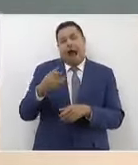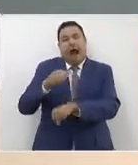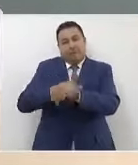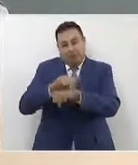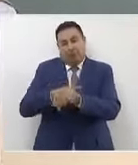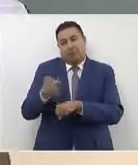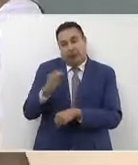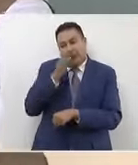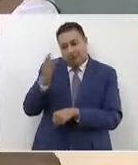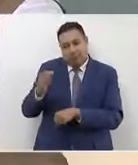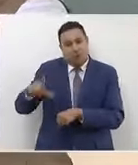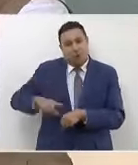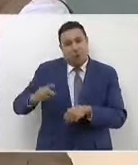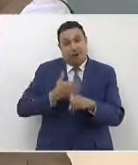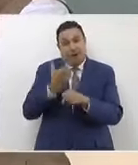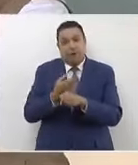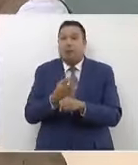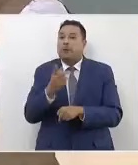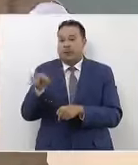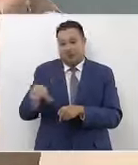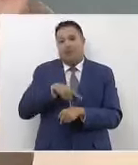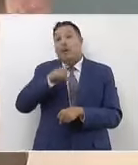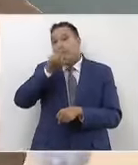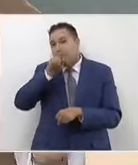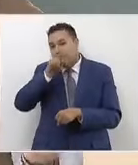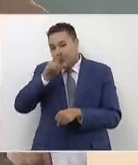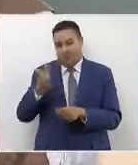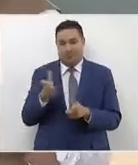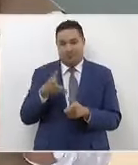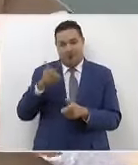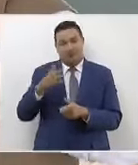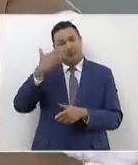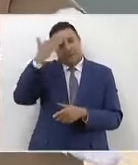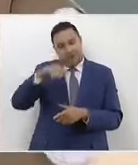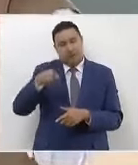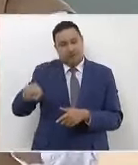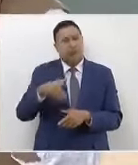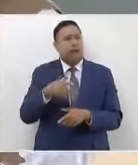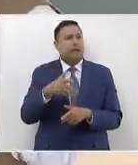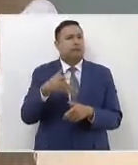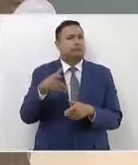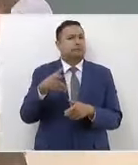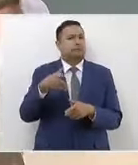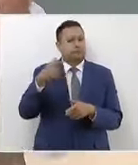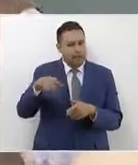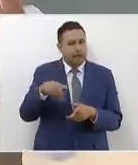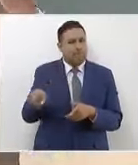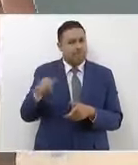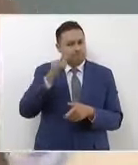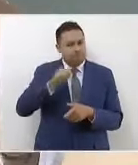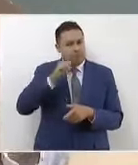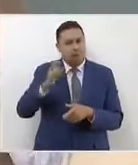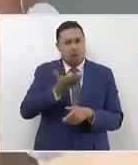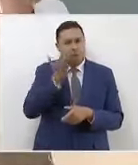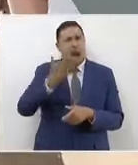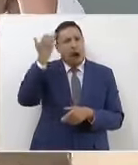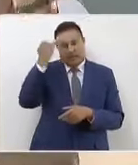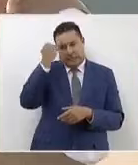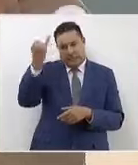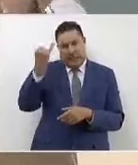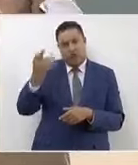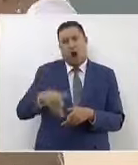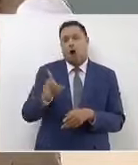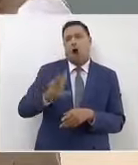sus amigos, va a pasar la historia por muchas cosas, pero entre otras esa, haberse desprendido de esta idea equivocada de